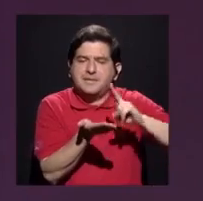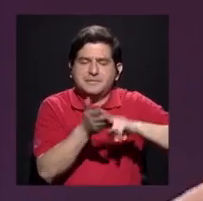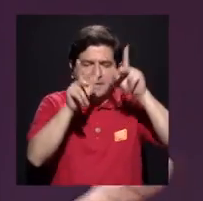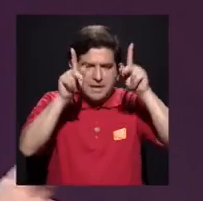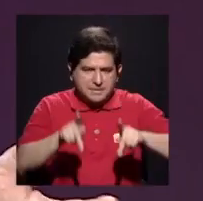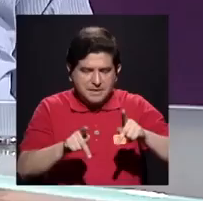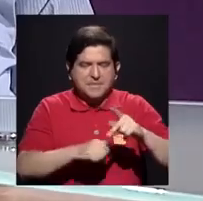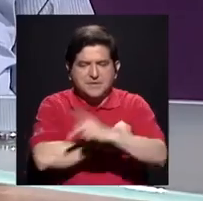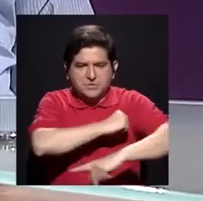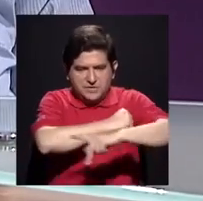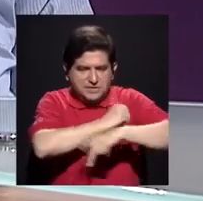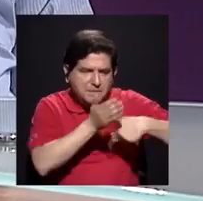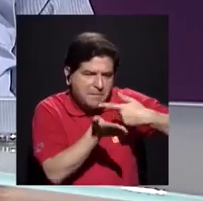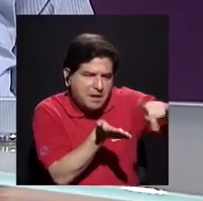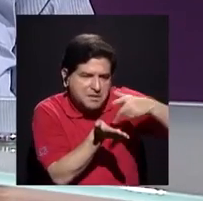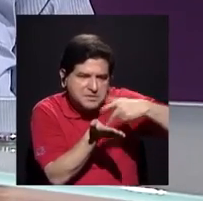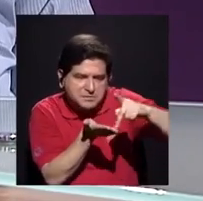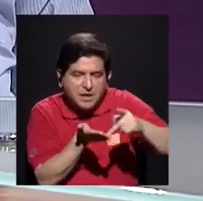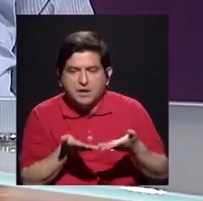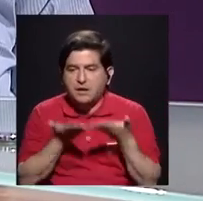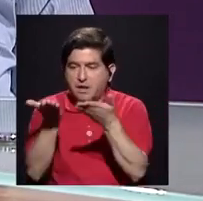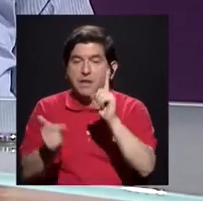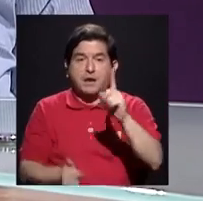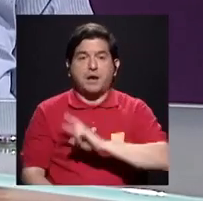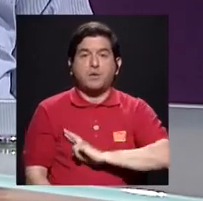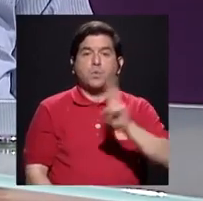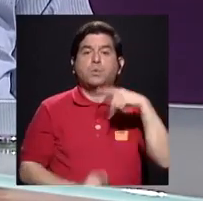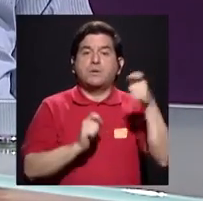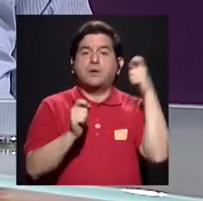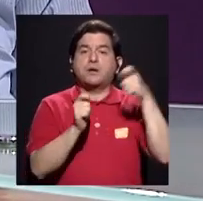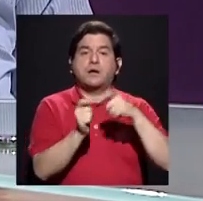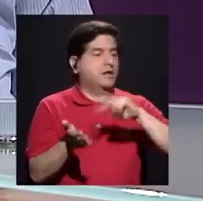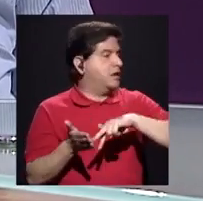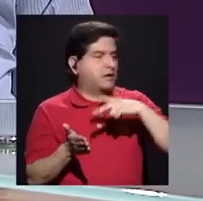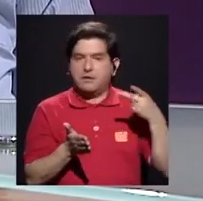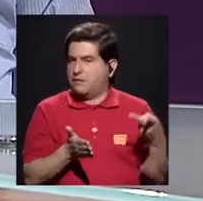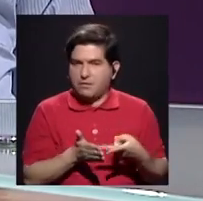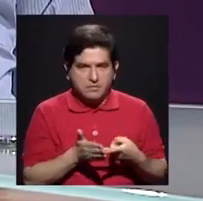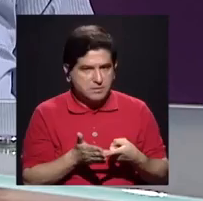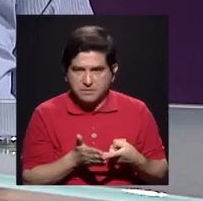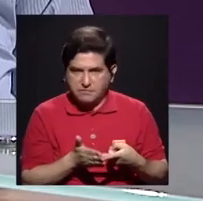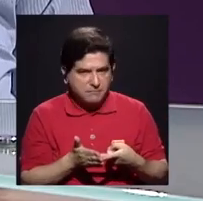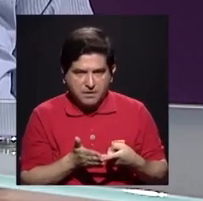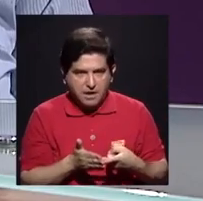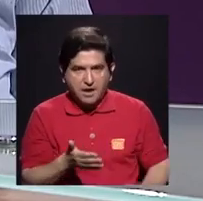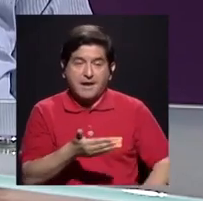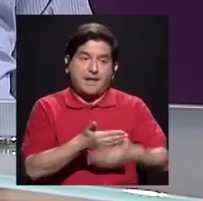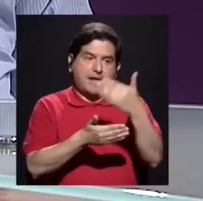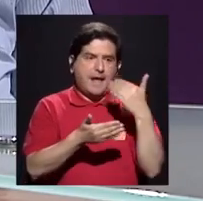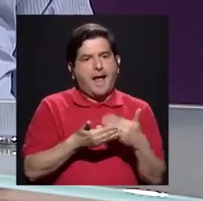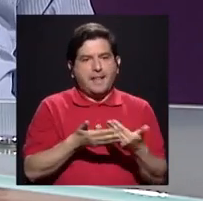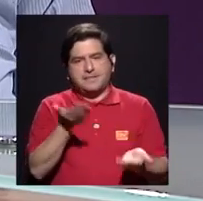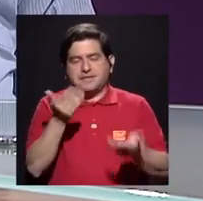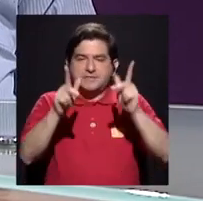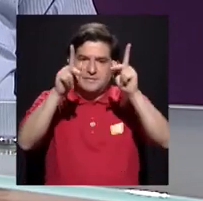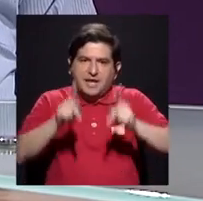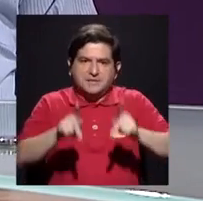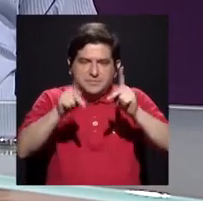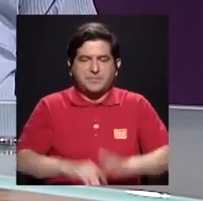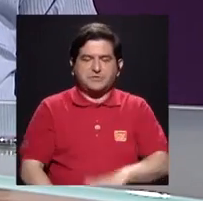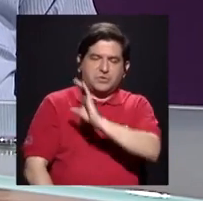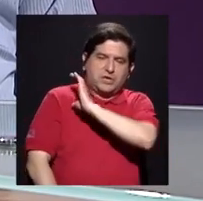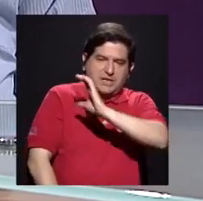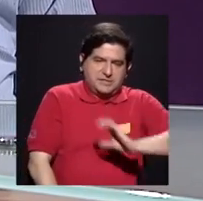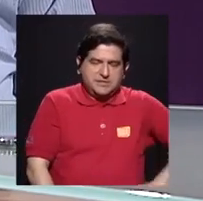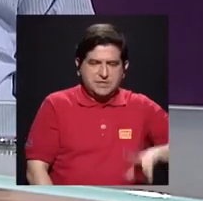personas de este país pagamos a un credo y esto no significa antes de que se adelanten grupos cristianos